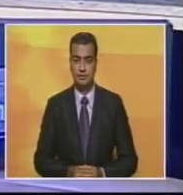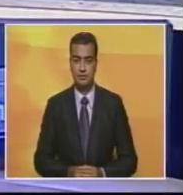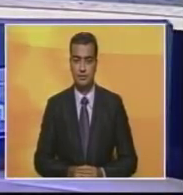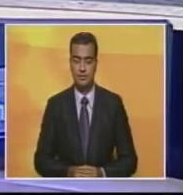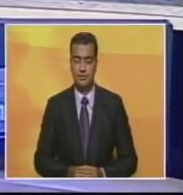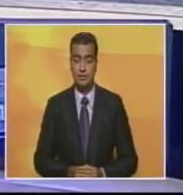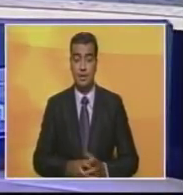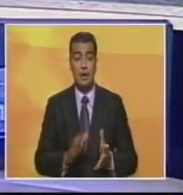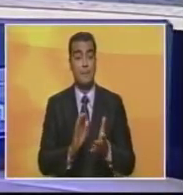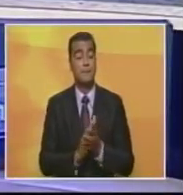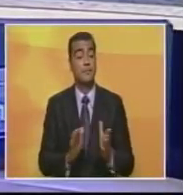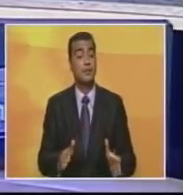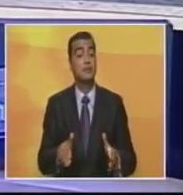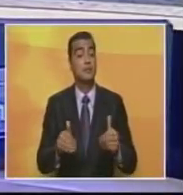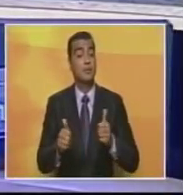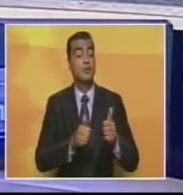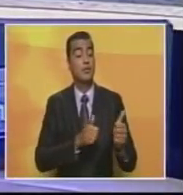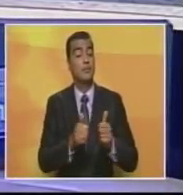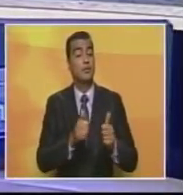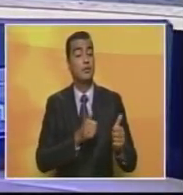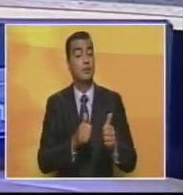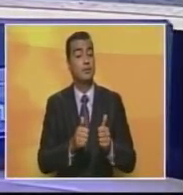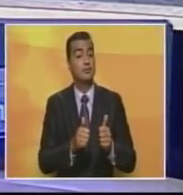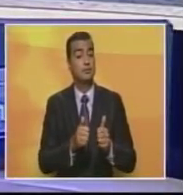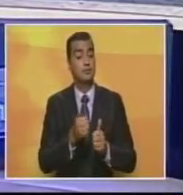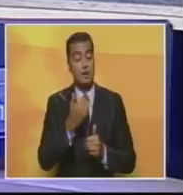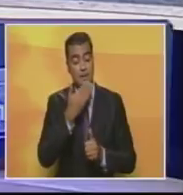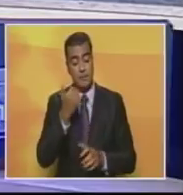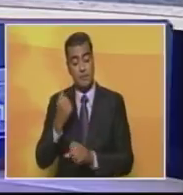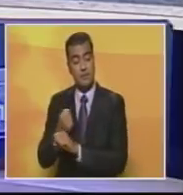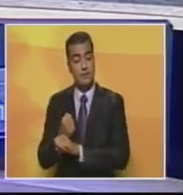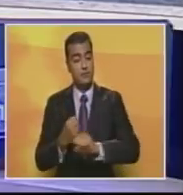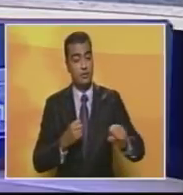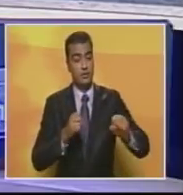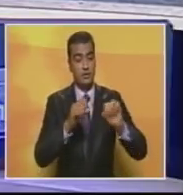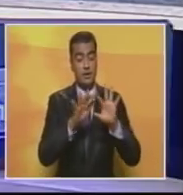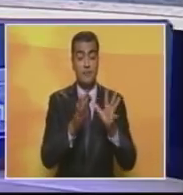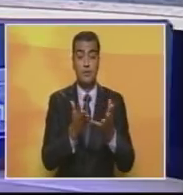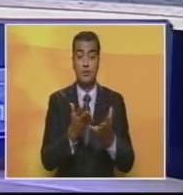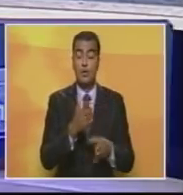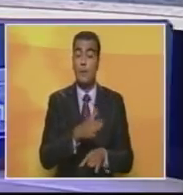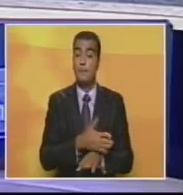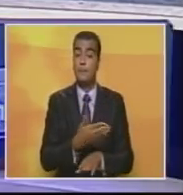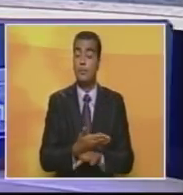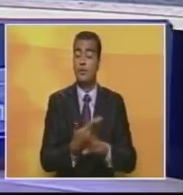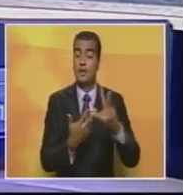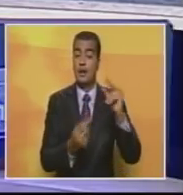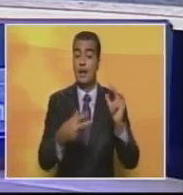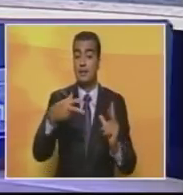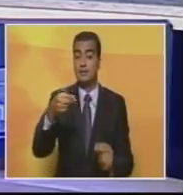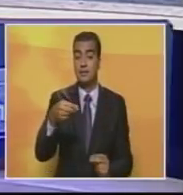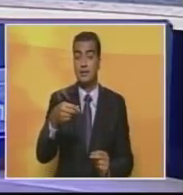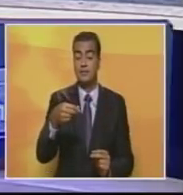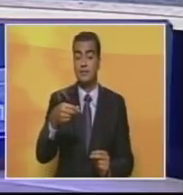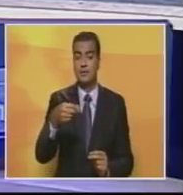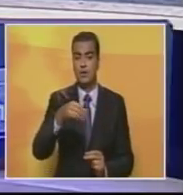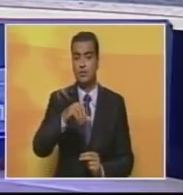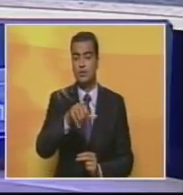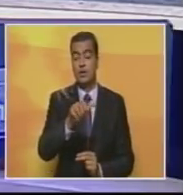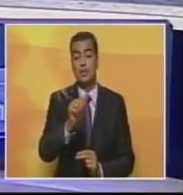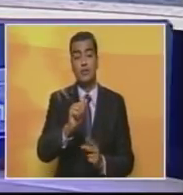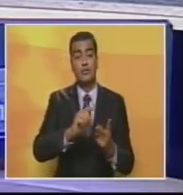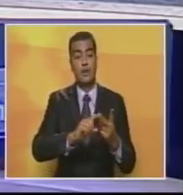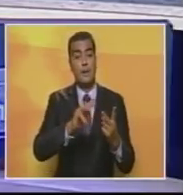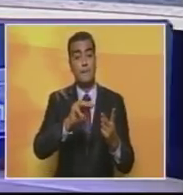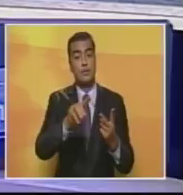Lirio, amigos, iniciamos los deportes con el mejor béisbol del mundo. Porque los Astros de Houston de José Altuve y